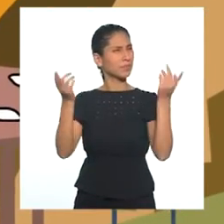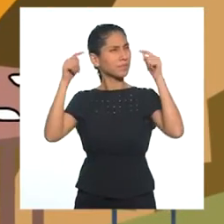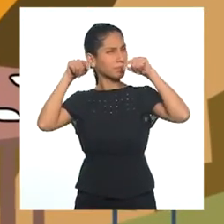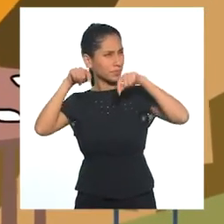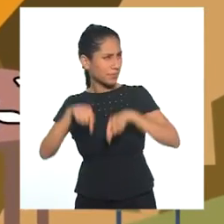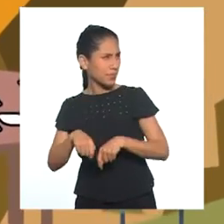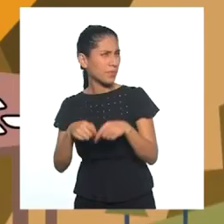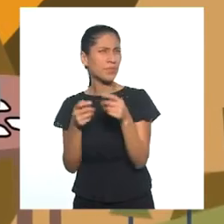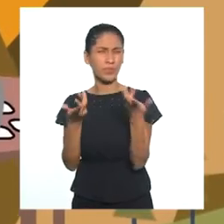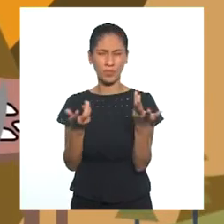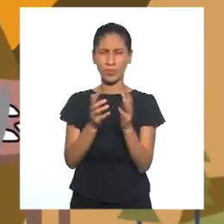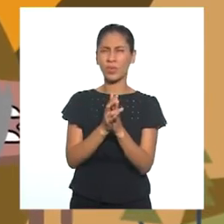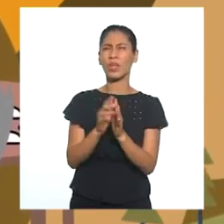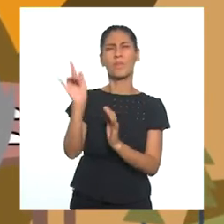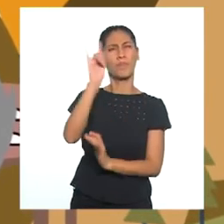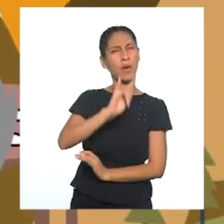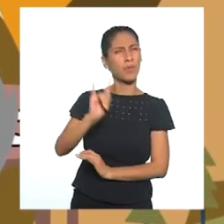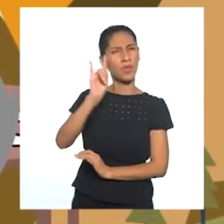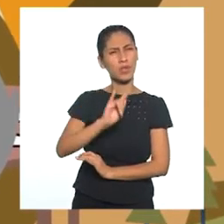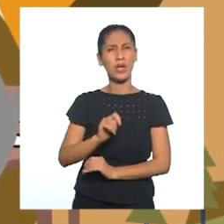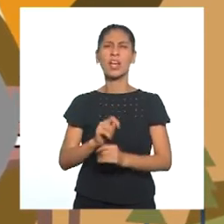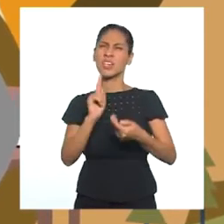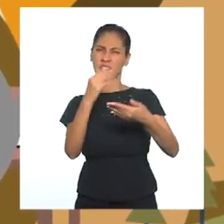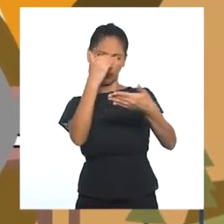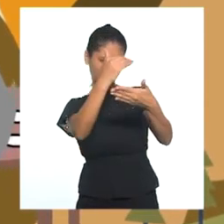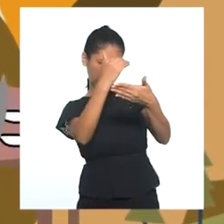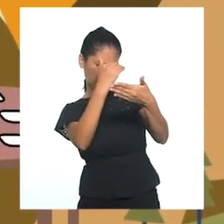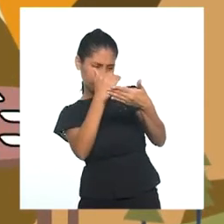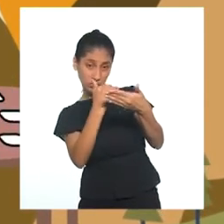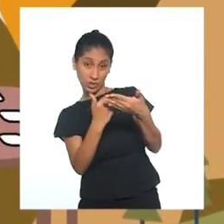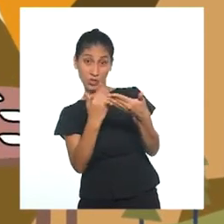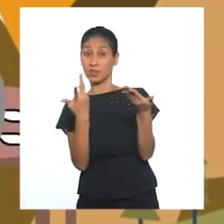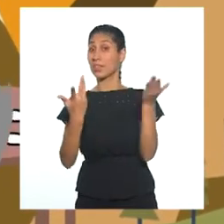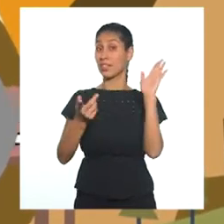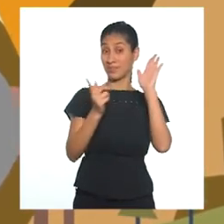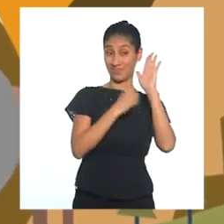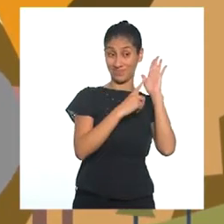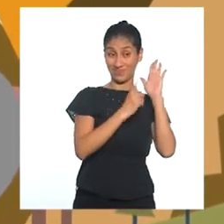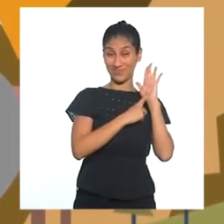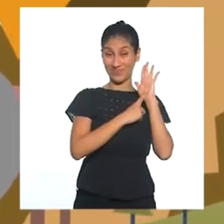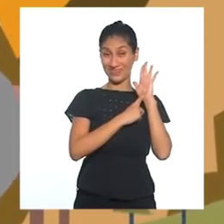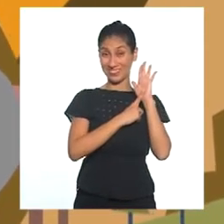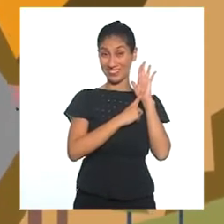El día de hoy, usaremos una vez más nuestra gran y querida